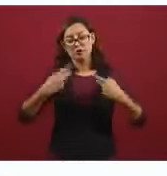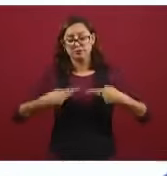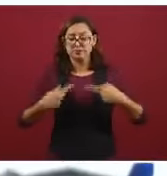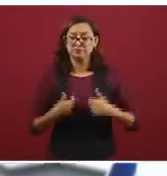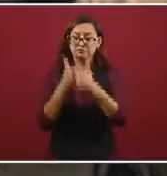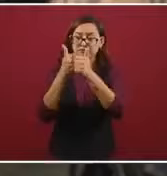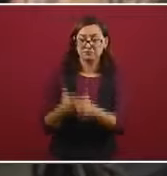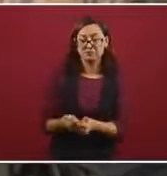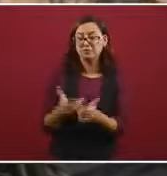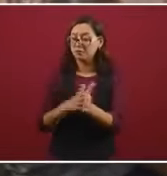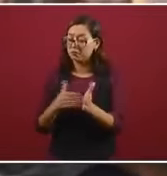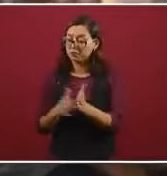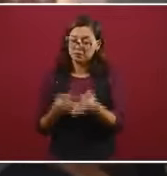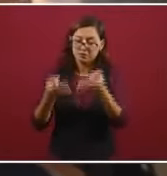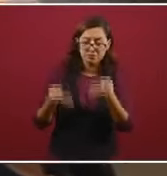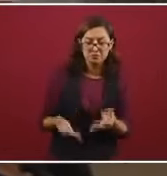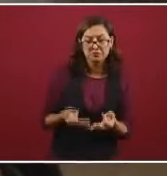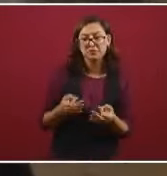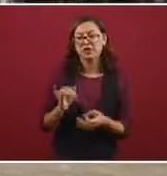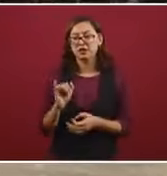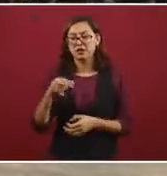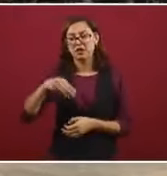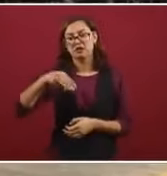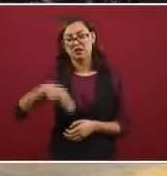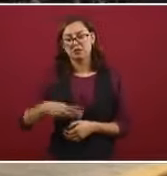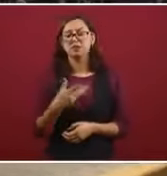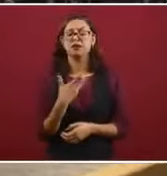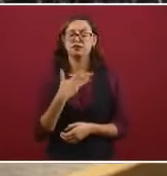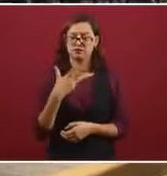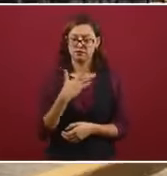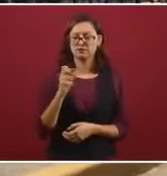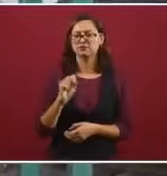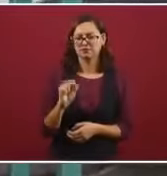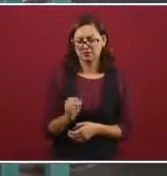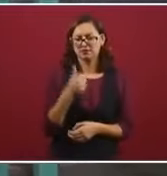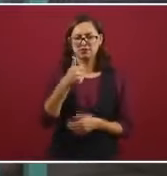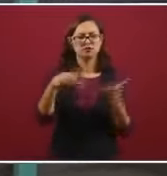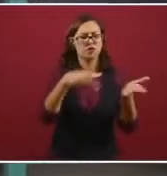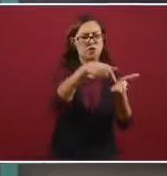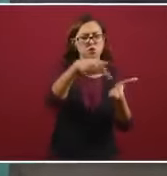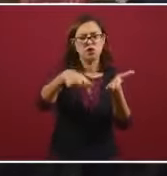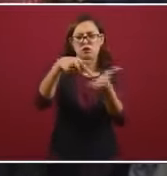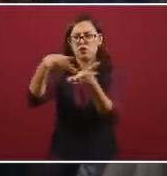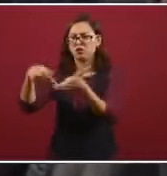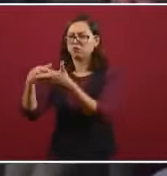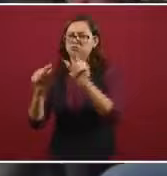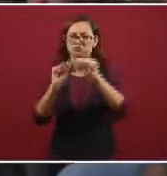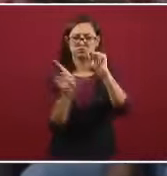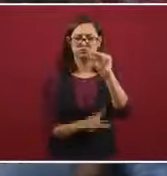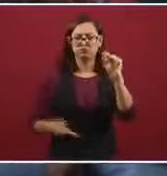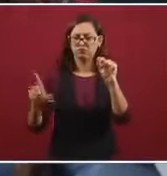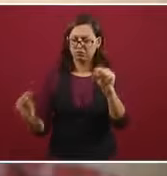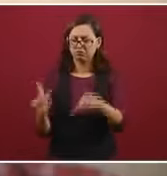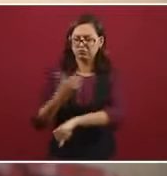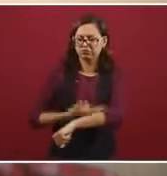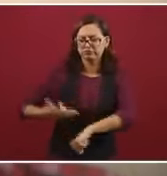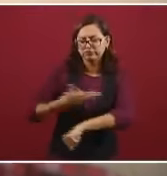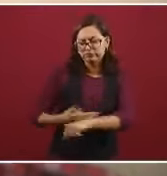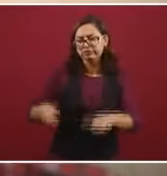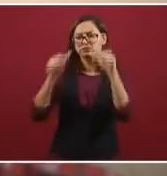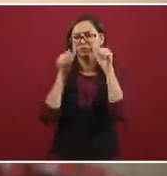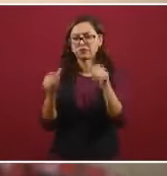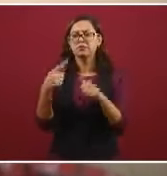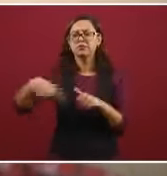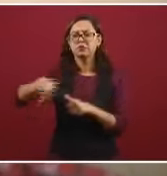tienen un documento migratorio, el INM cuenta con 66 instalaciones en todo el país, en donde se proporciona especial atención a